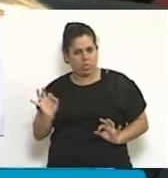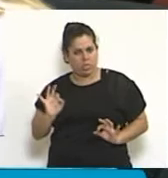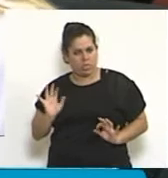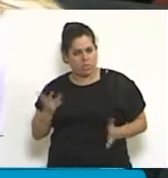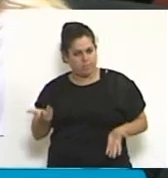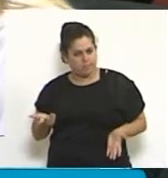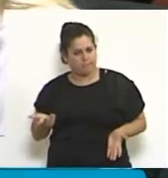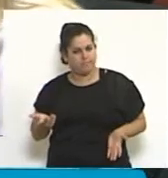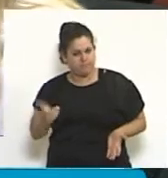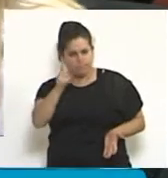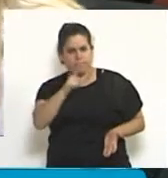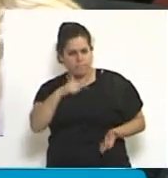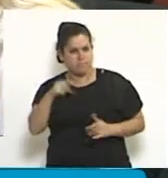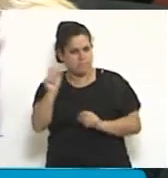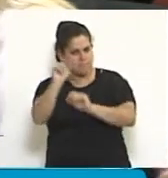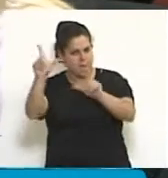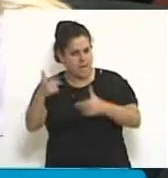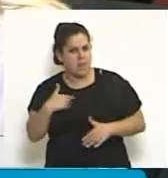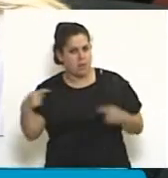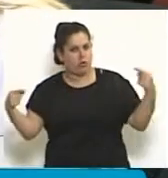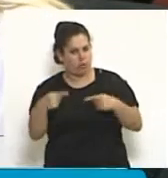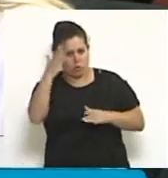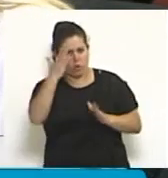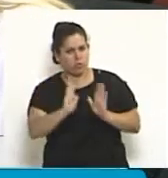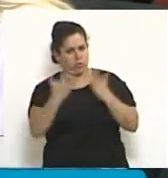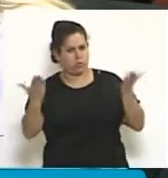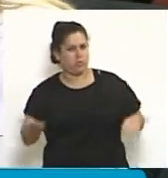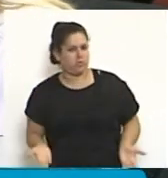una flagrante inconstitucionalidad.